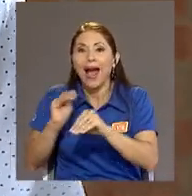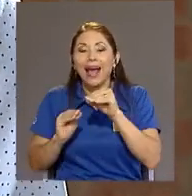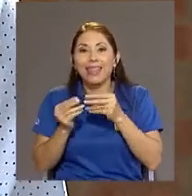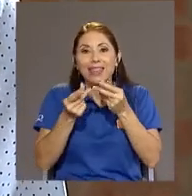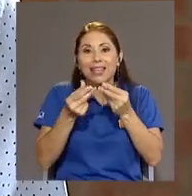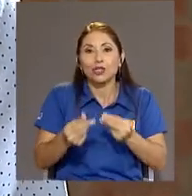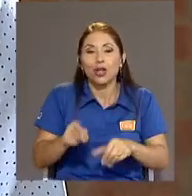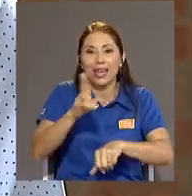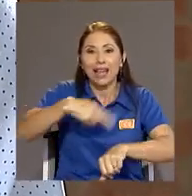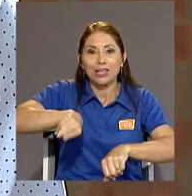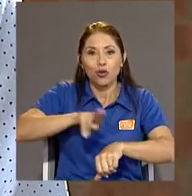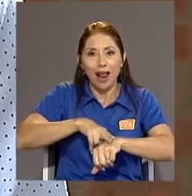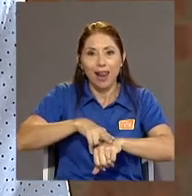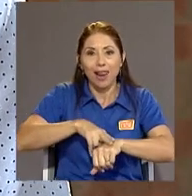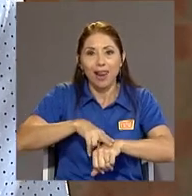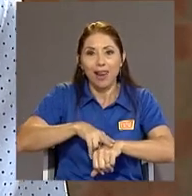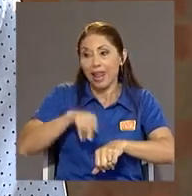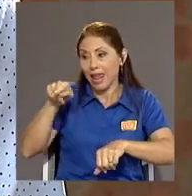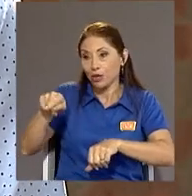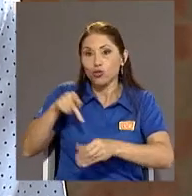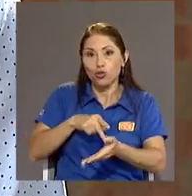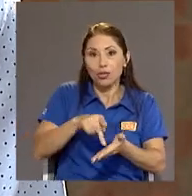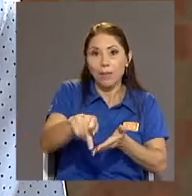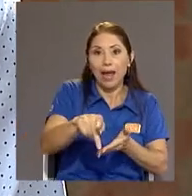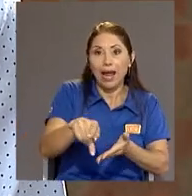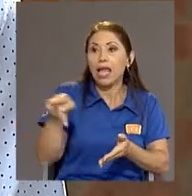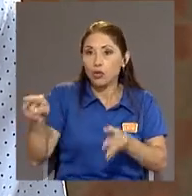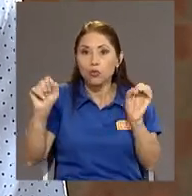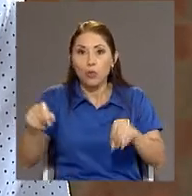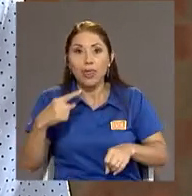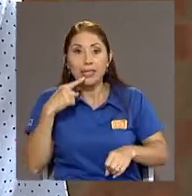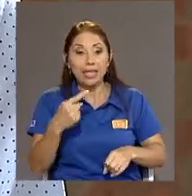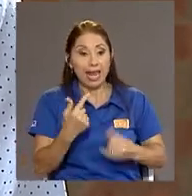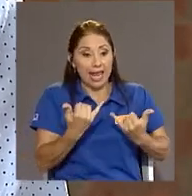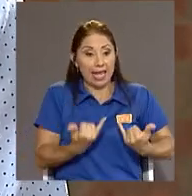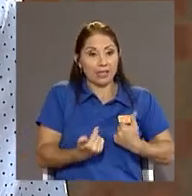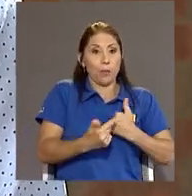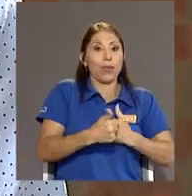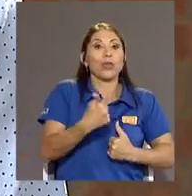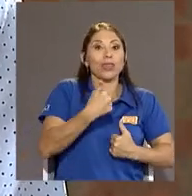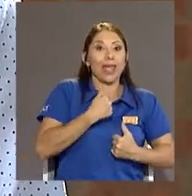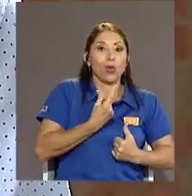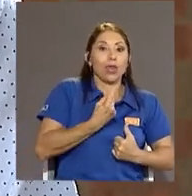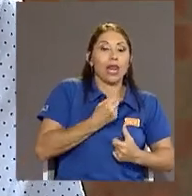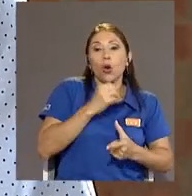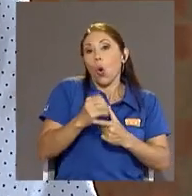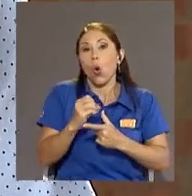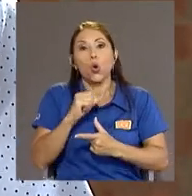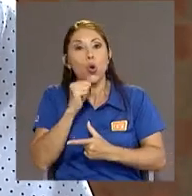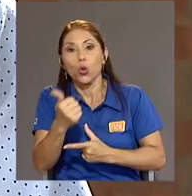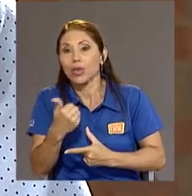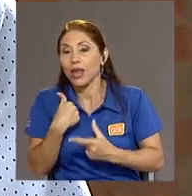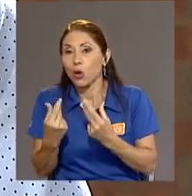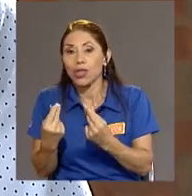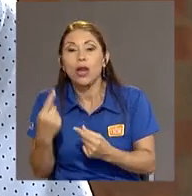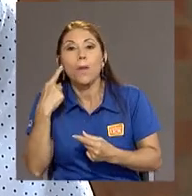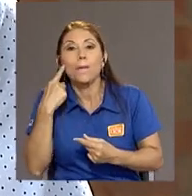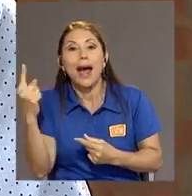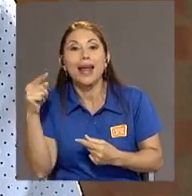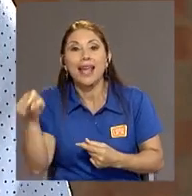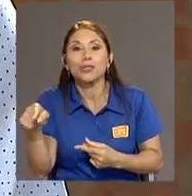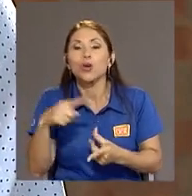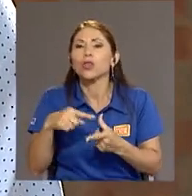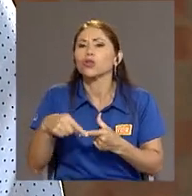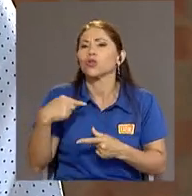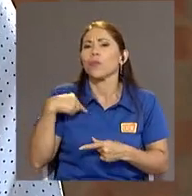este momento puede o no tener dinero para. Ahí es donde entonces tiene que decirse entonces en qué se está gastando para no tener